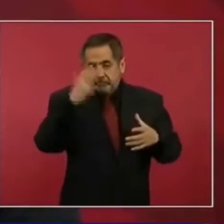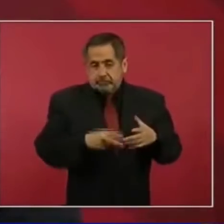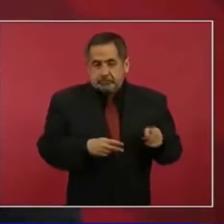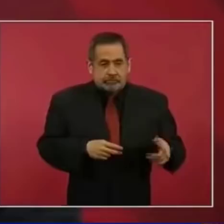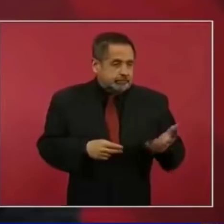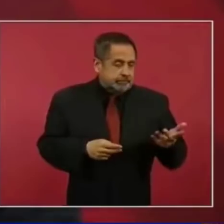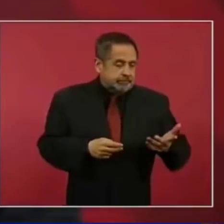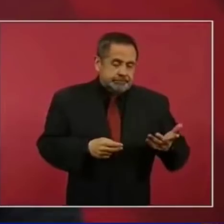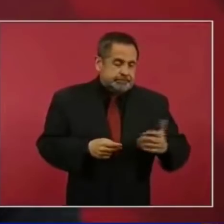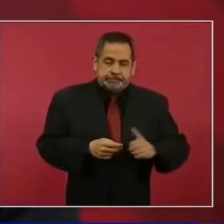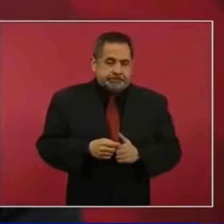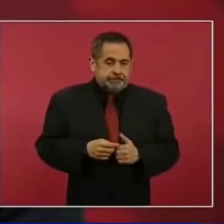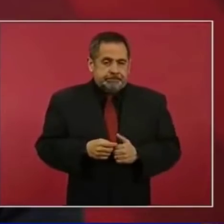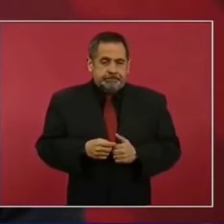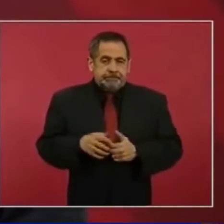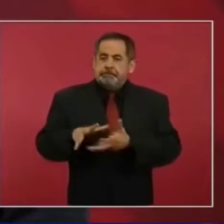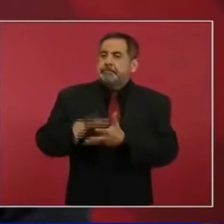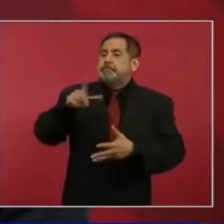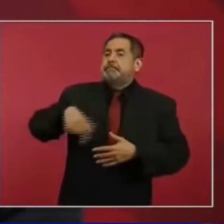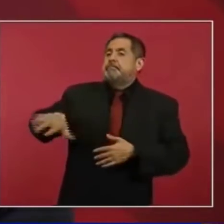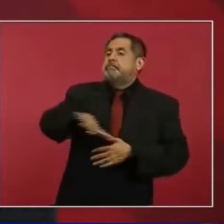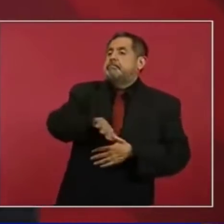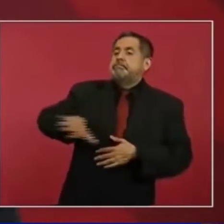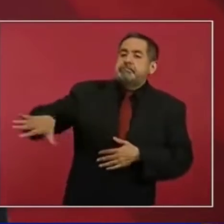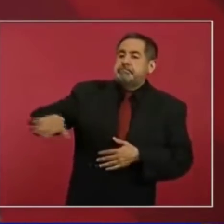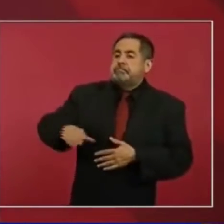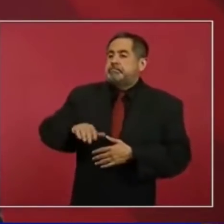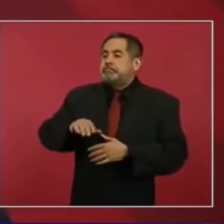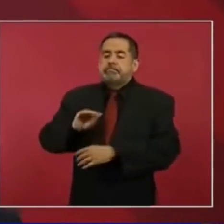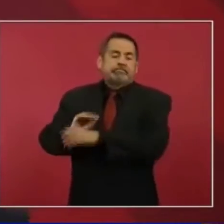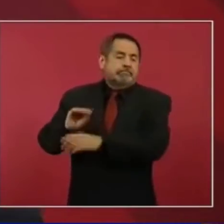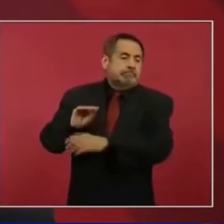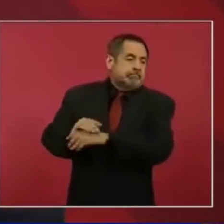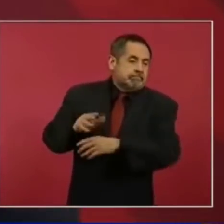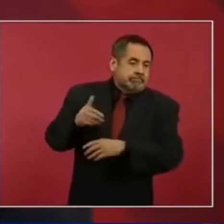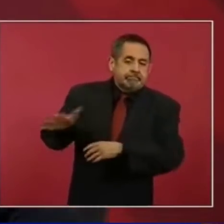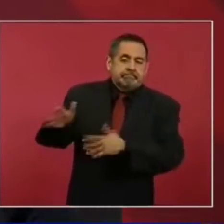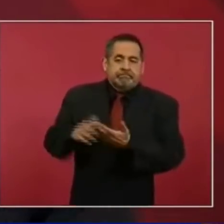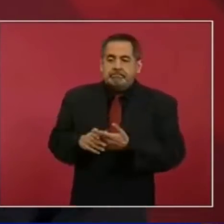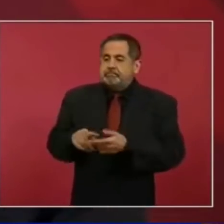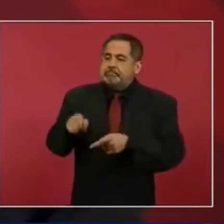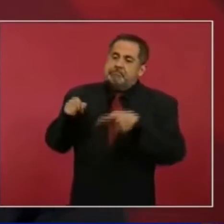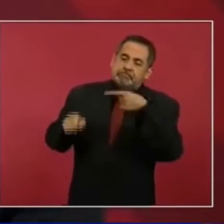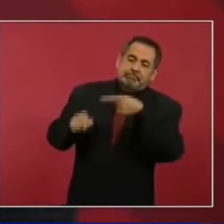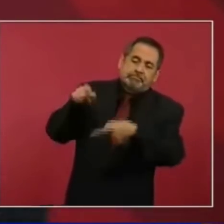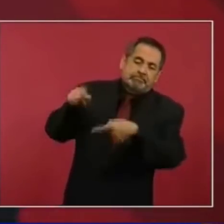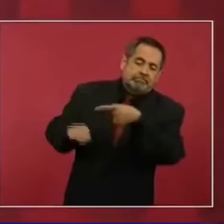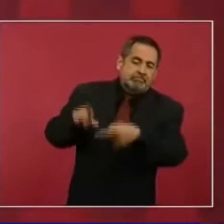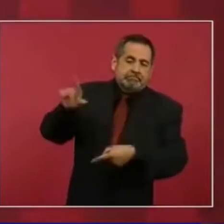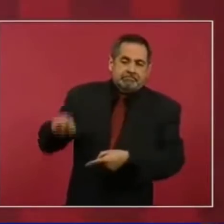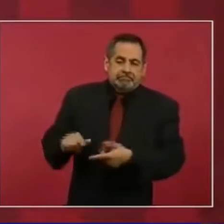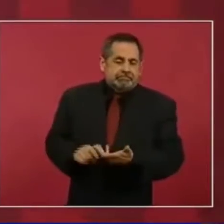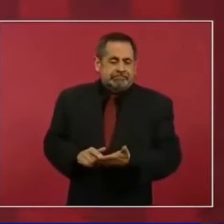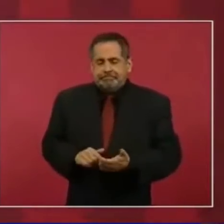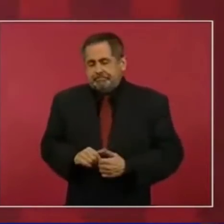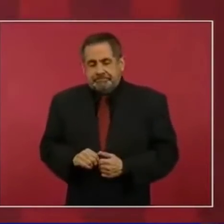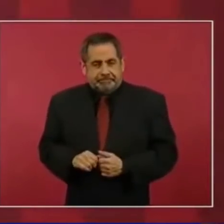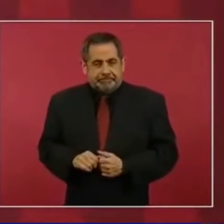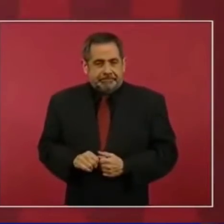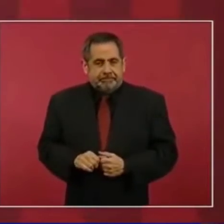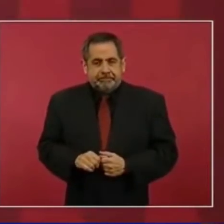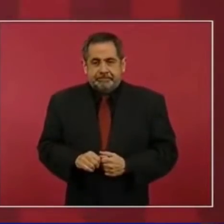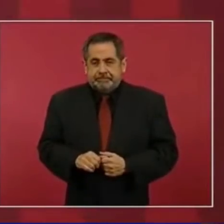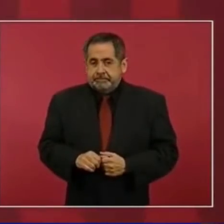los Aguilar Camín en tiempos de Calderón? Por lo que nos va